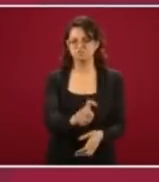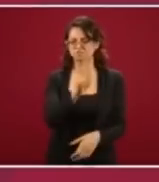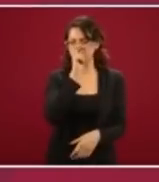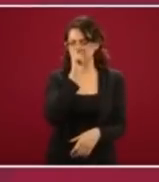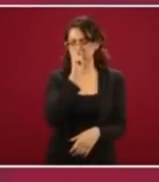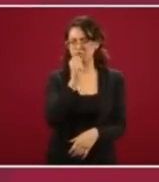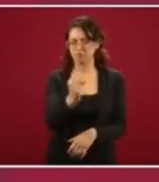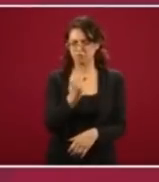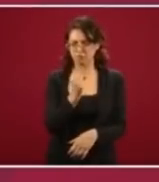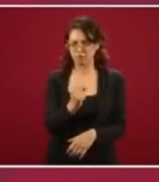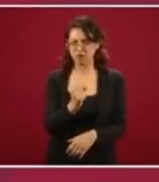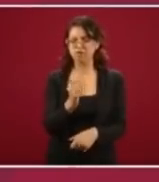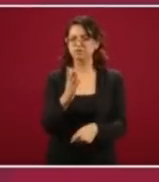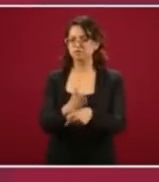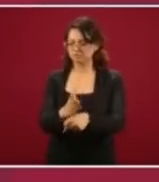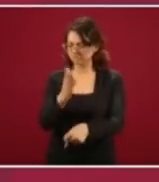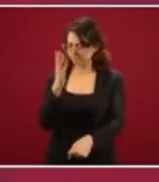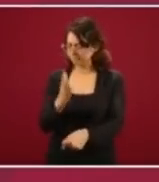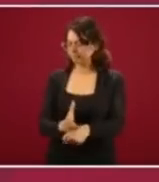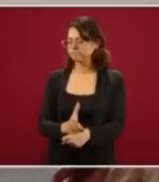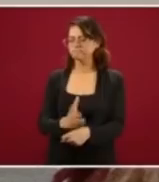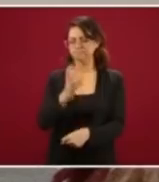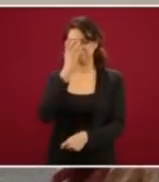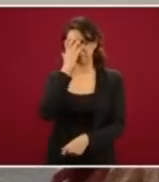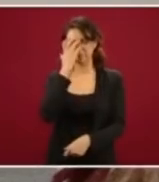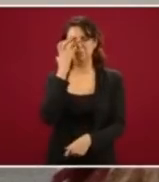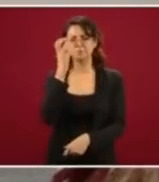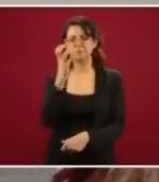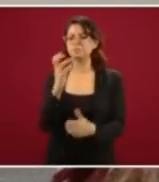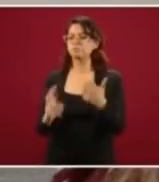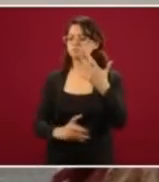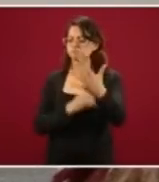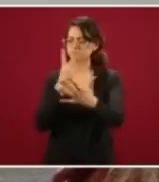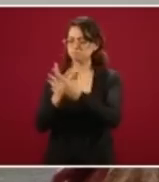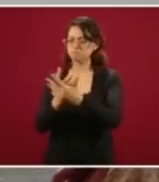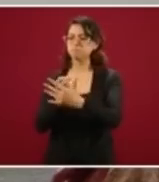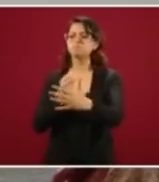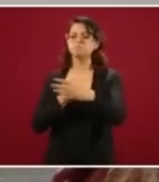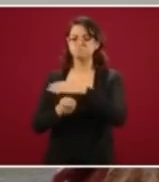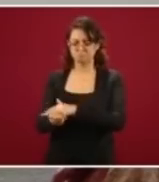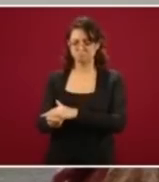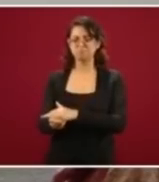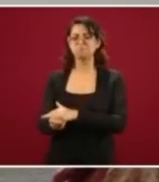severas, castigos, cárcel,